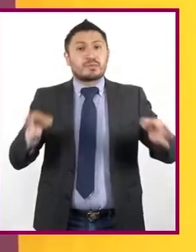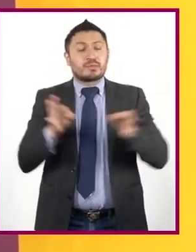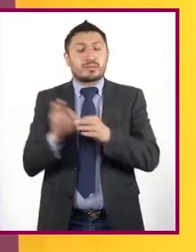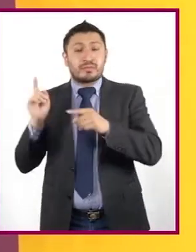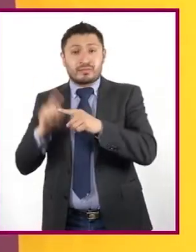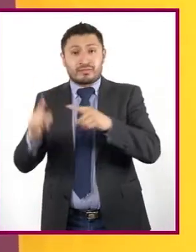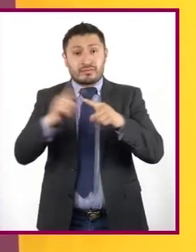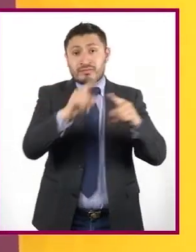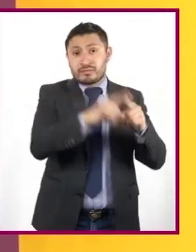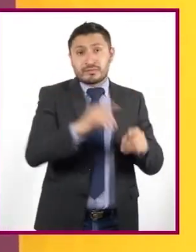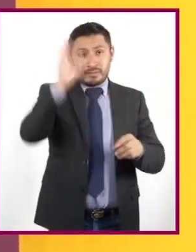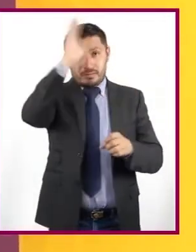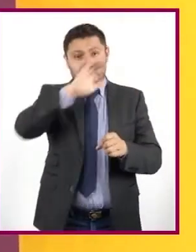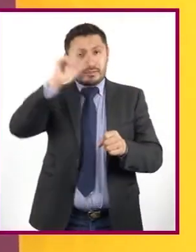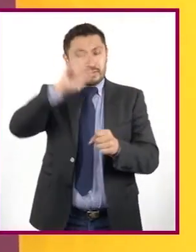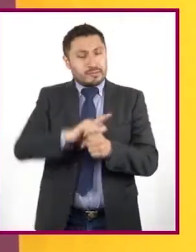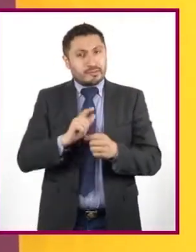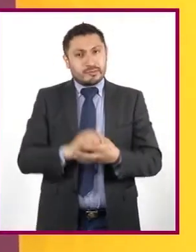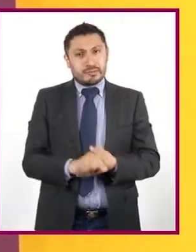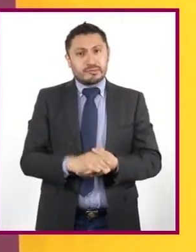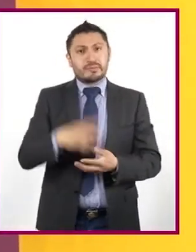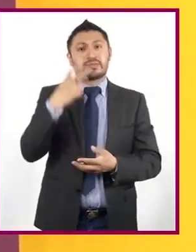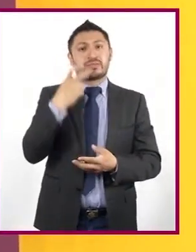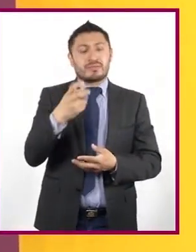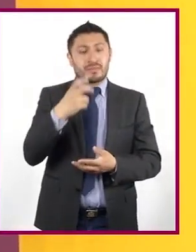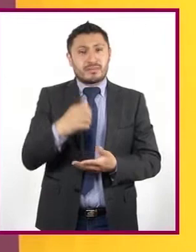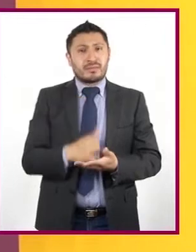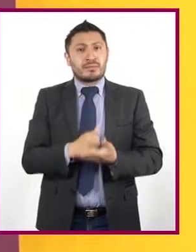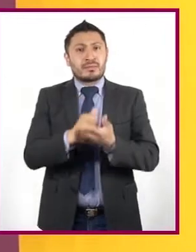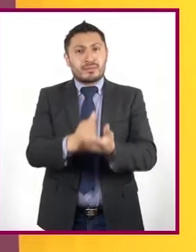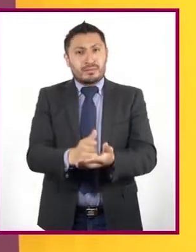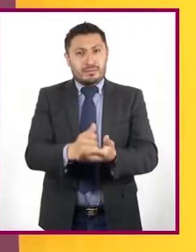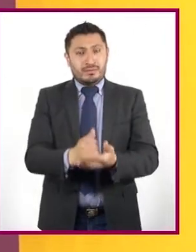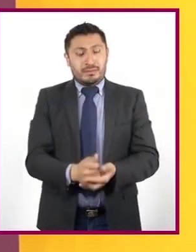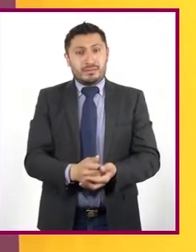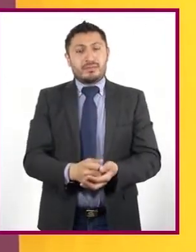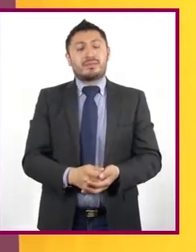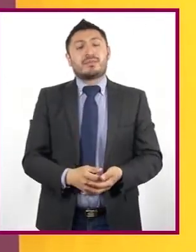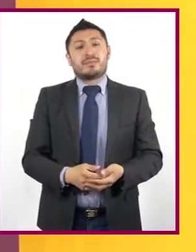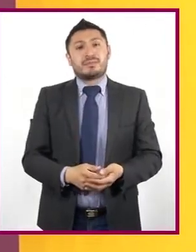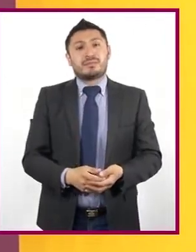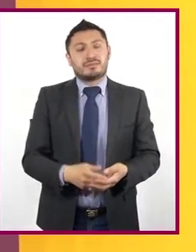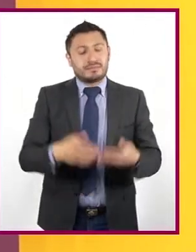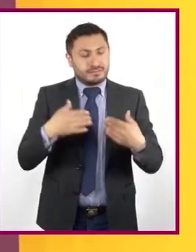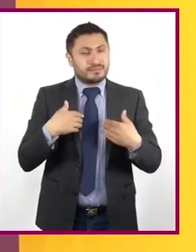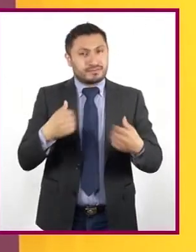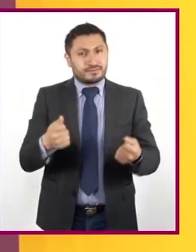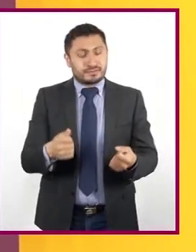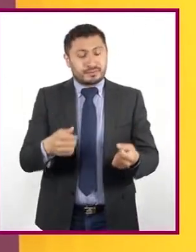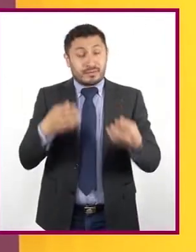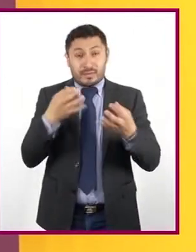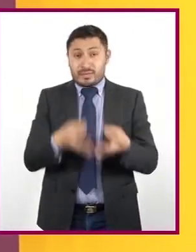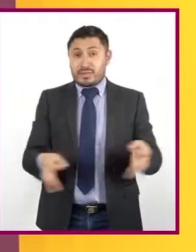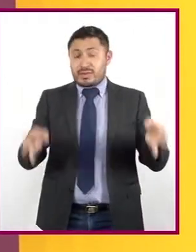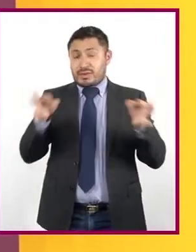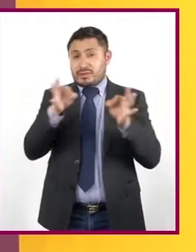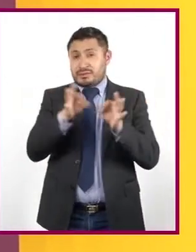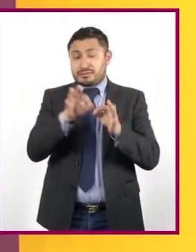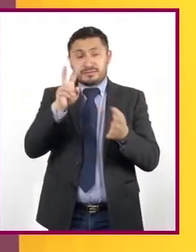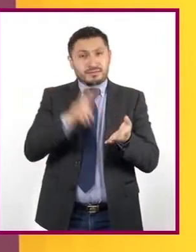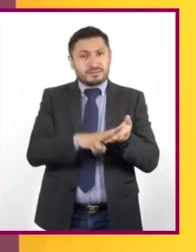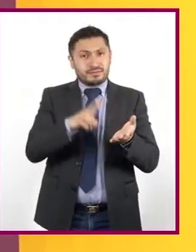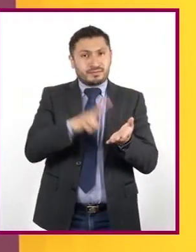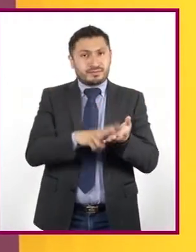diferencias culturales. Esto nos ayudará a tener en cuenta también la importancia de valorar y respetar la